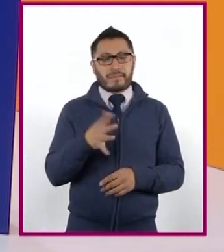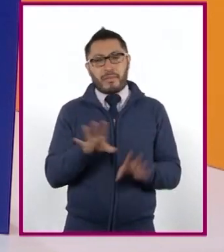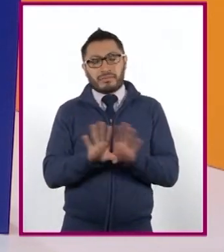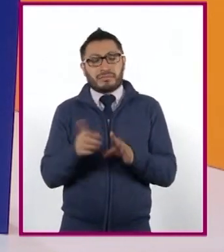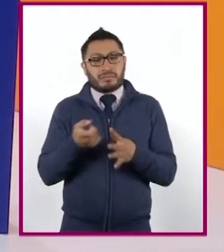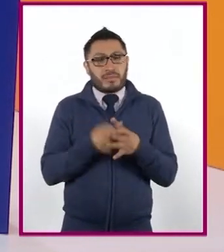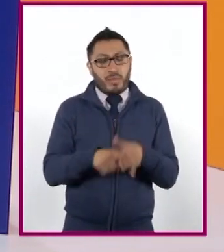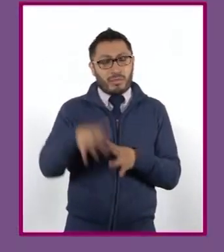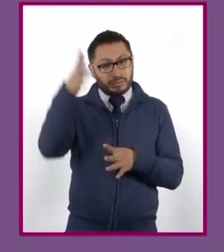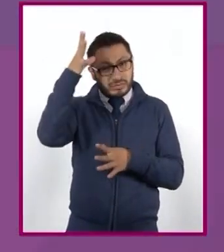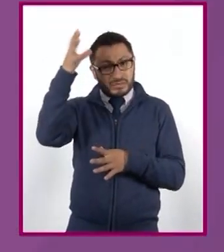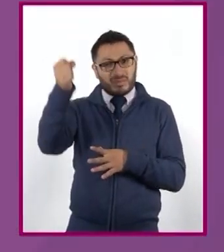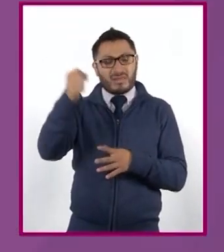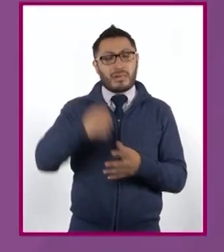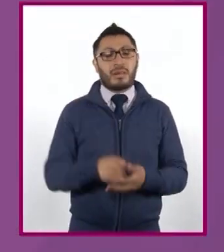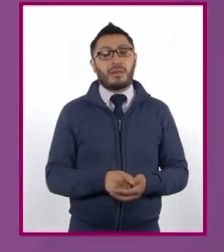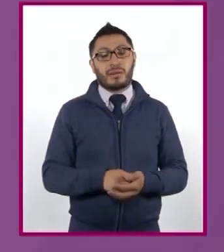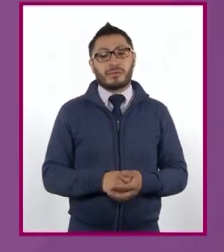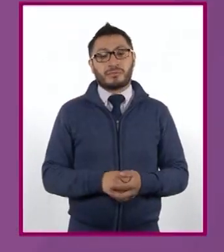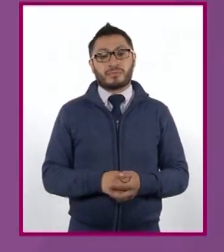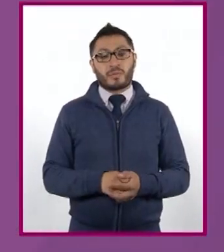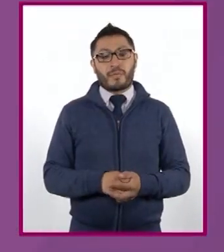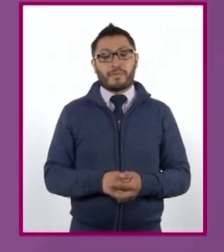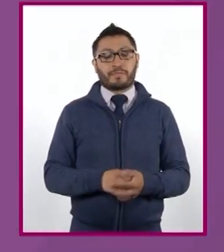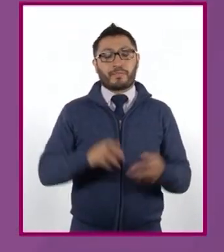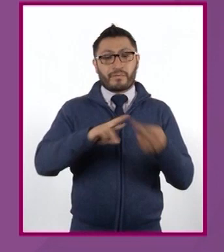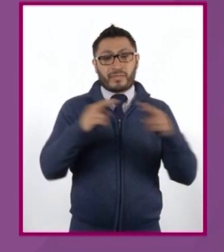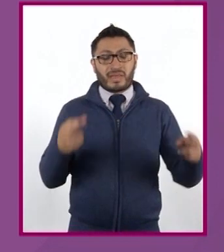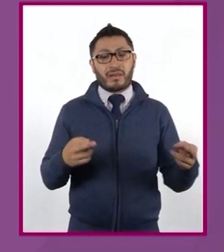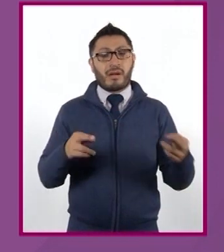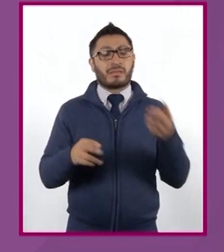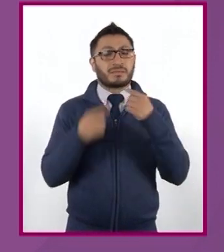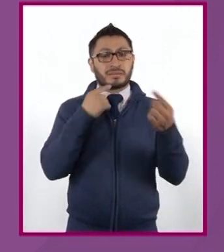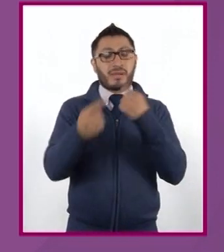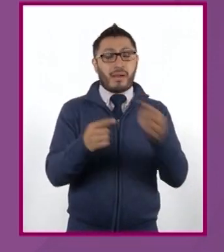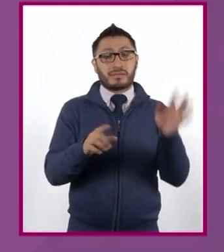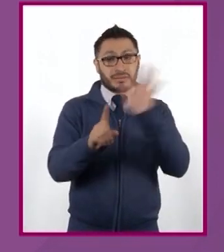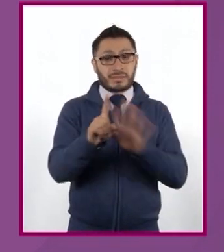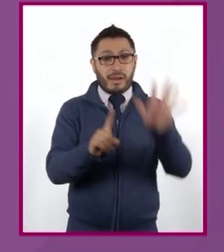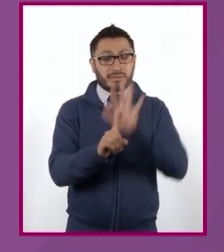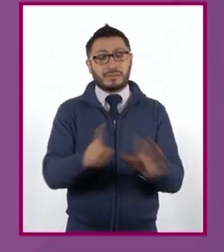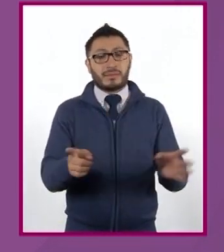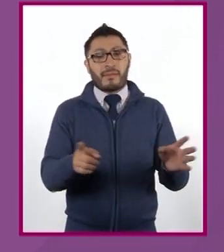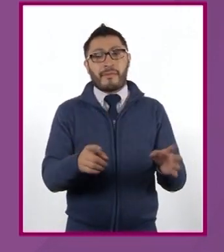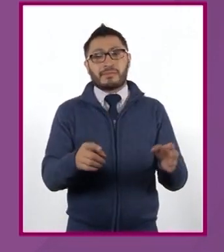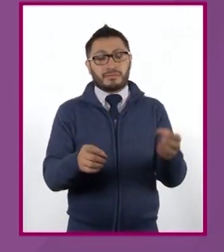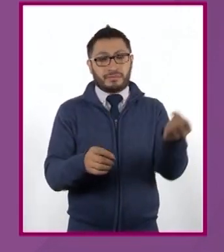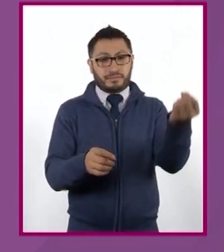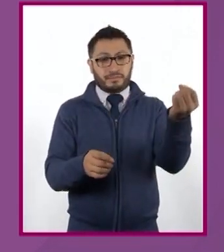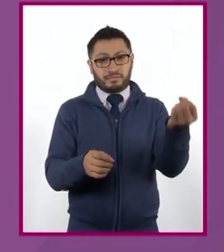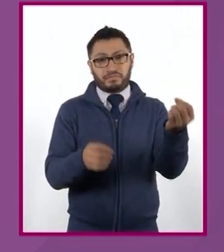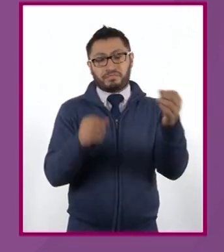al concepto. Los recursos discursivos para persuadir en una audiencia